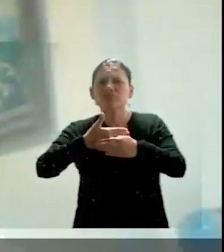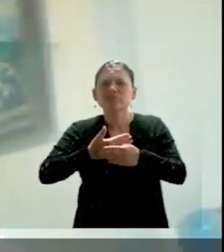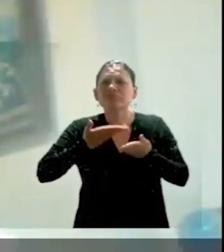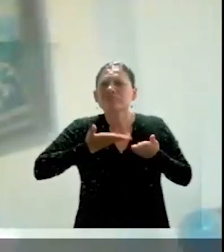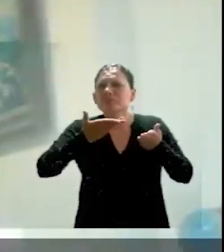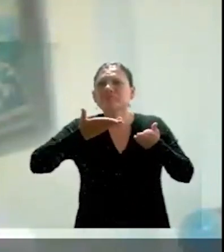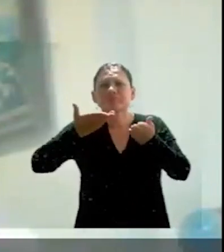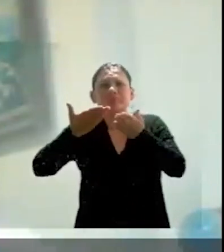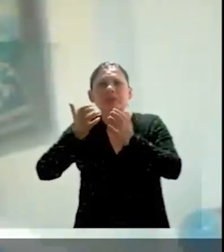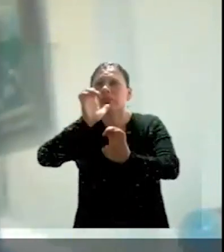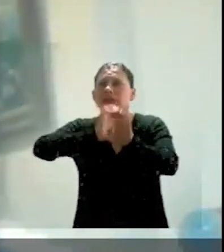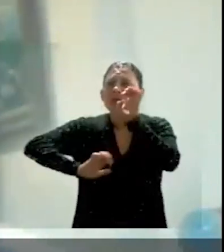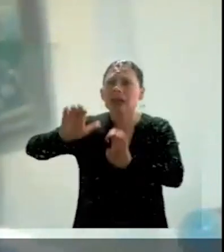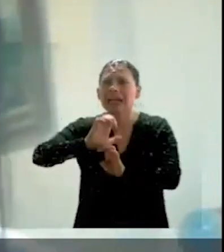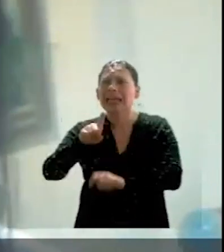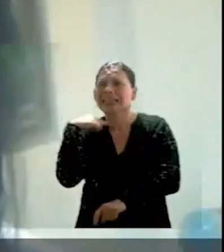de defensa. Ahí